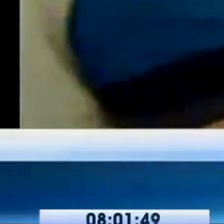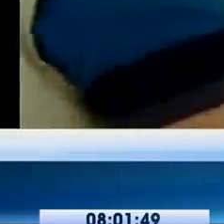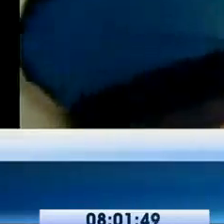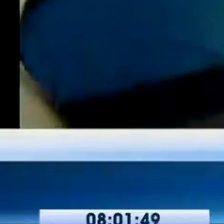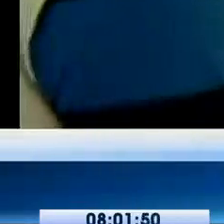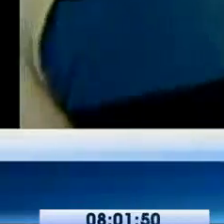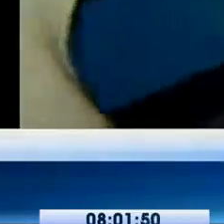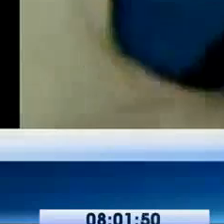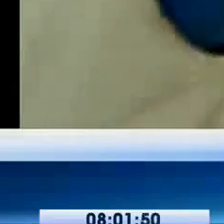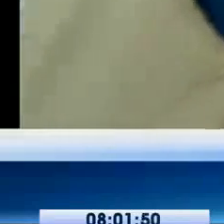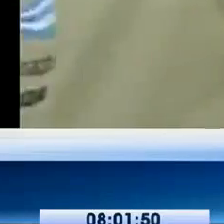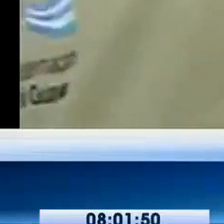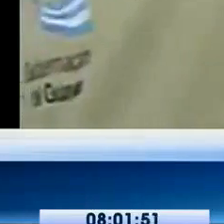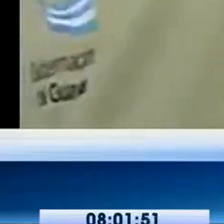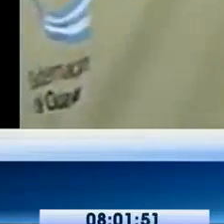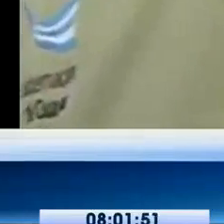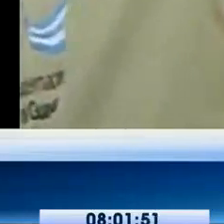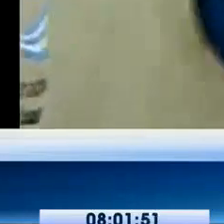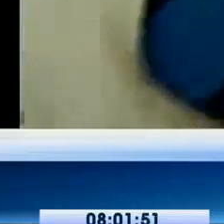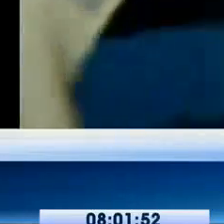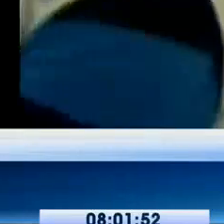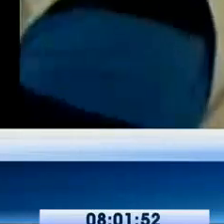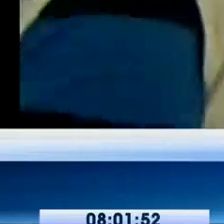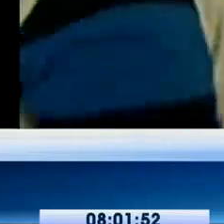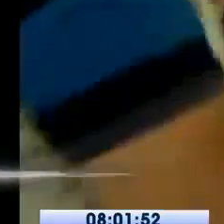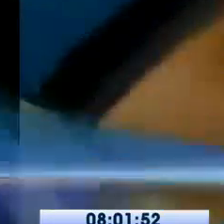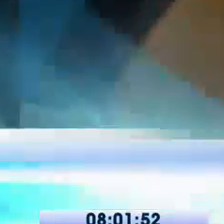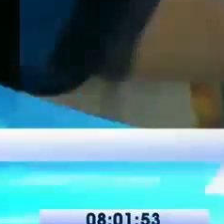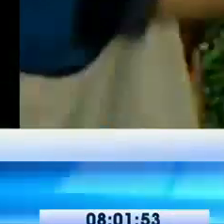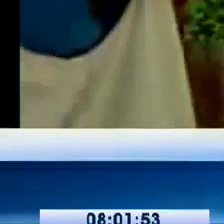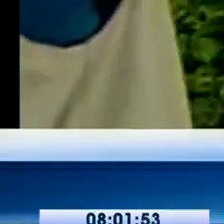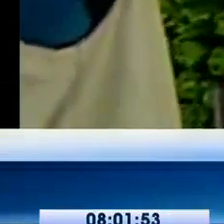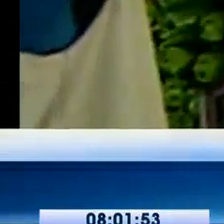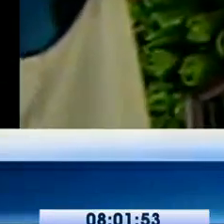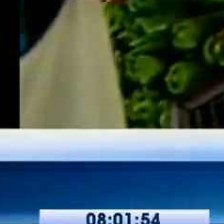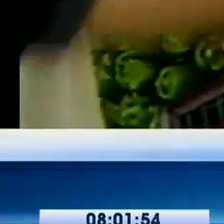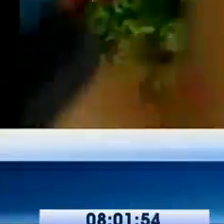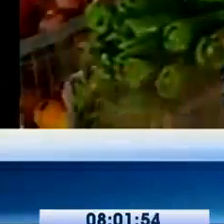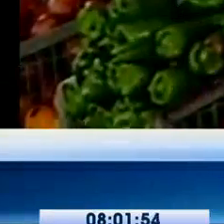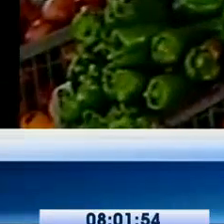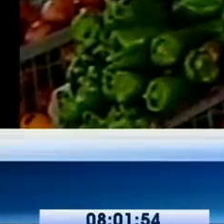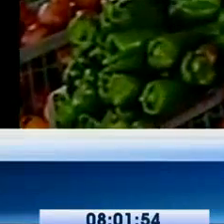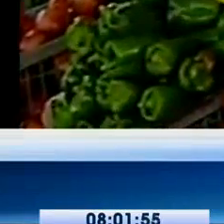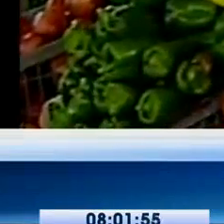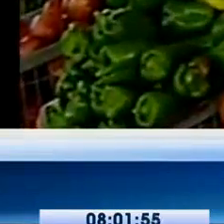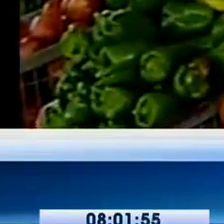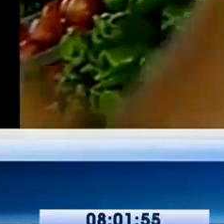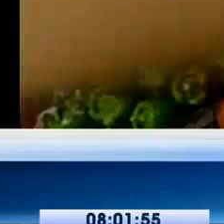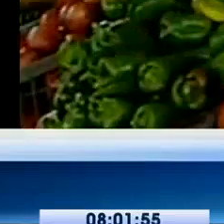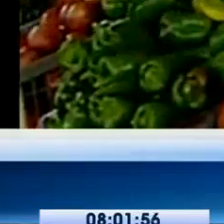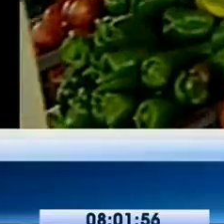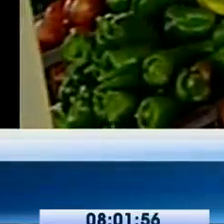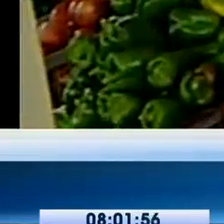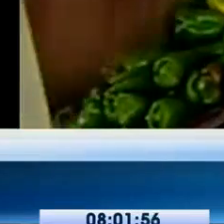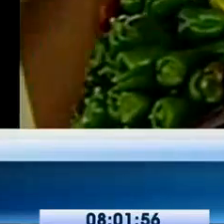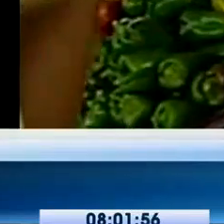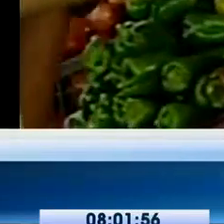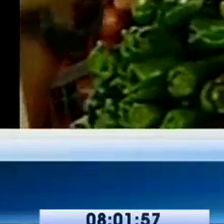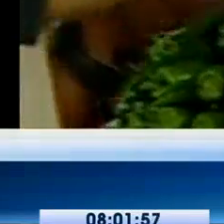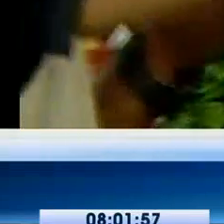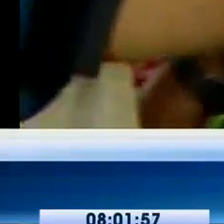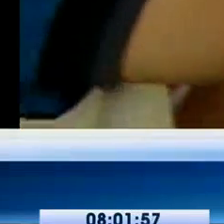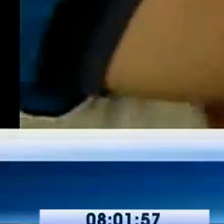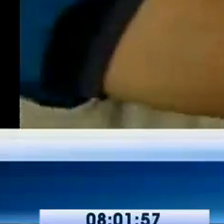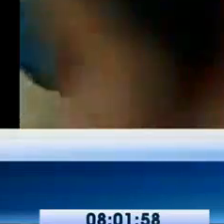García, para que nos cuente si ya existen novedades en lo que va del control. Señor intendente, buenos días. Cuéntenos cómo marcha